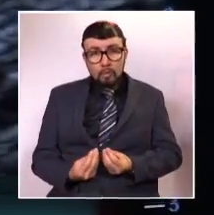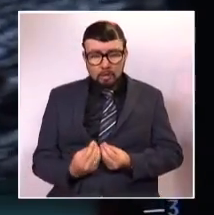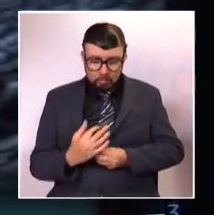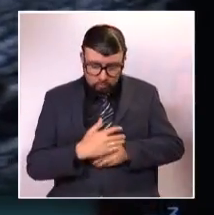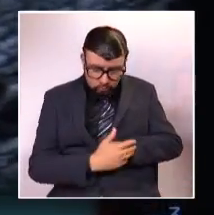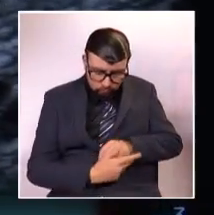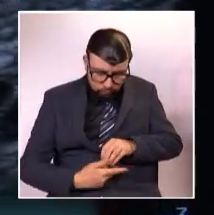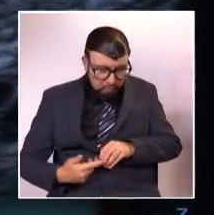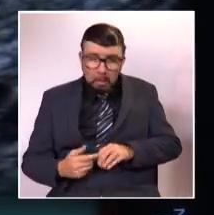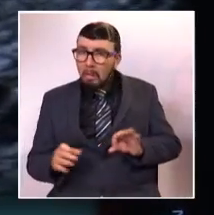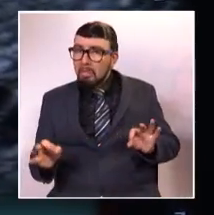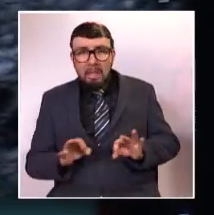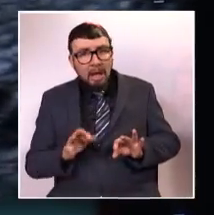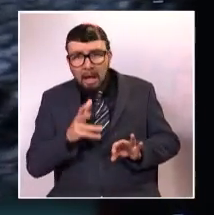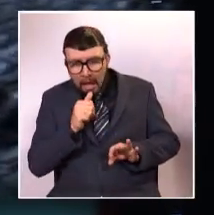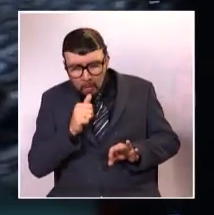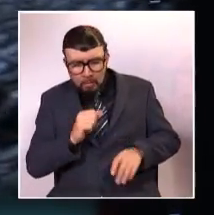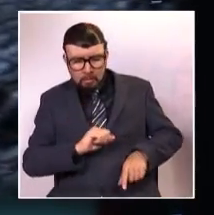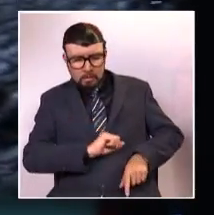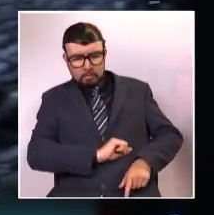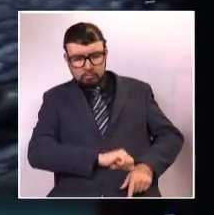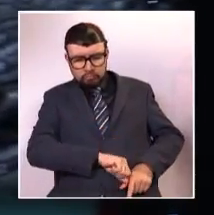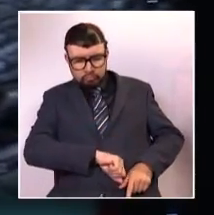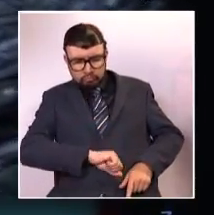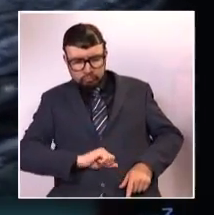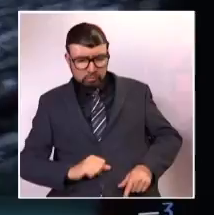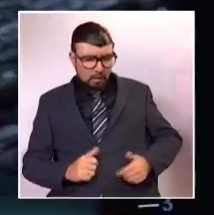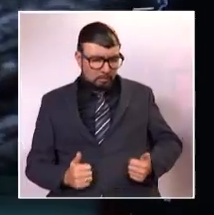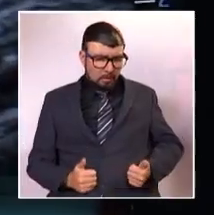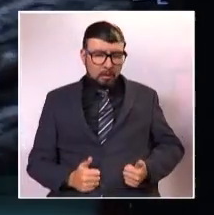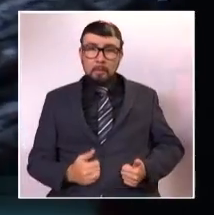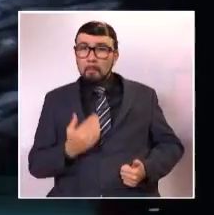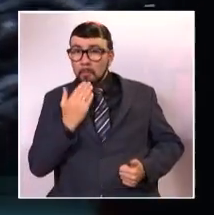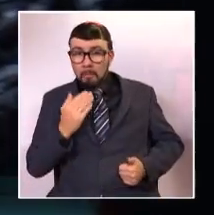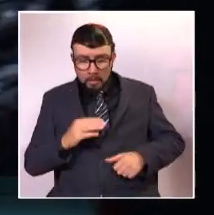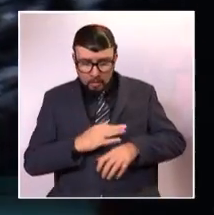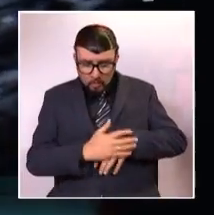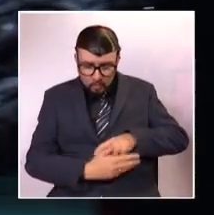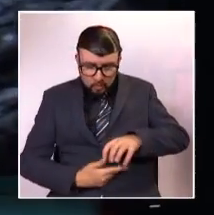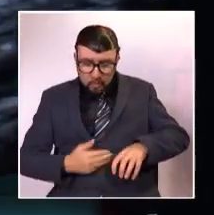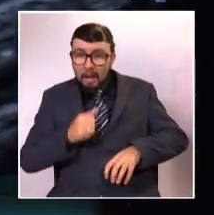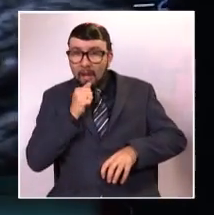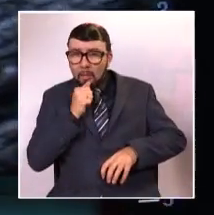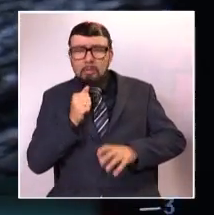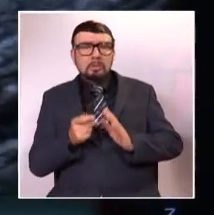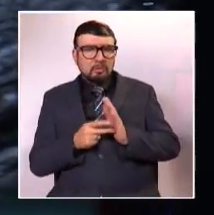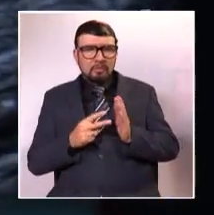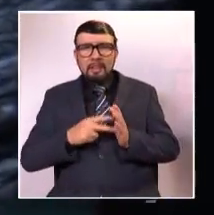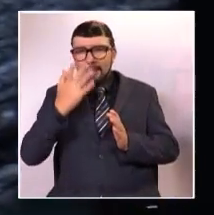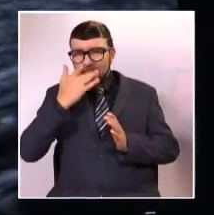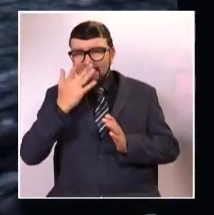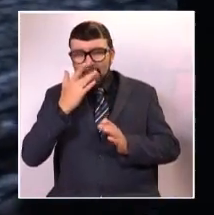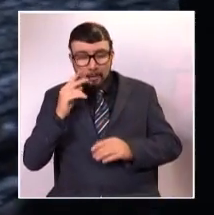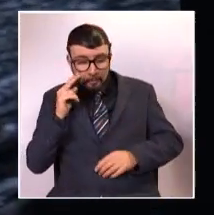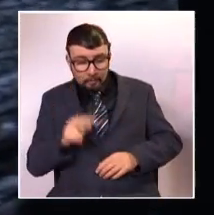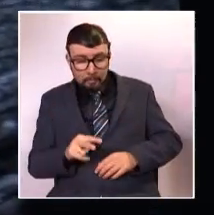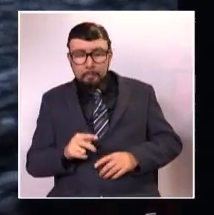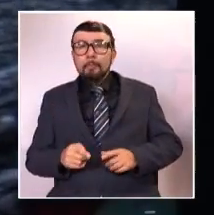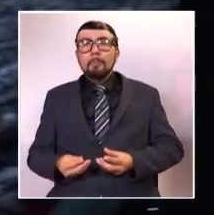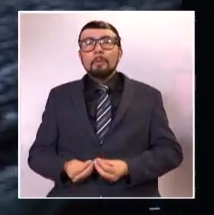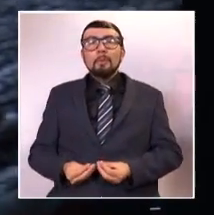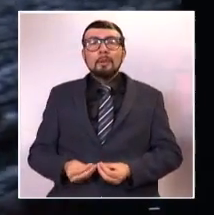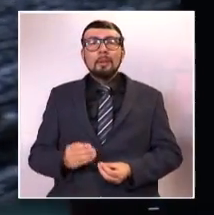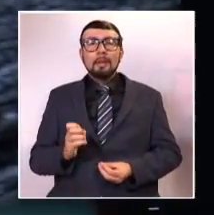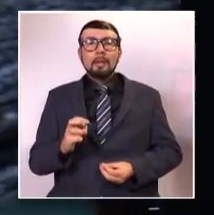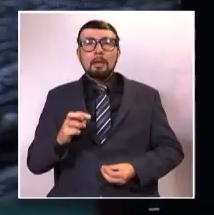de líquido. El líquido lo veríamos como bolsas de color negro, y la parte del epididimo.